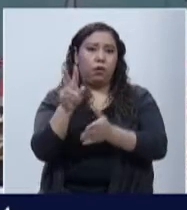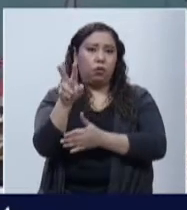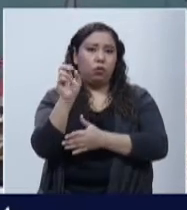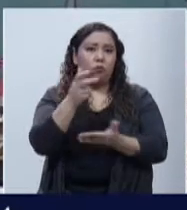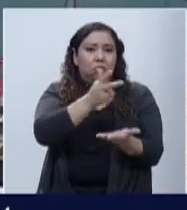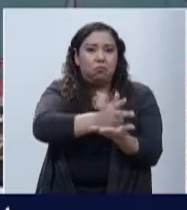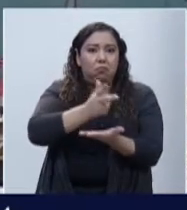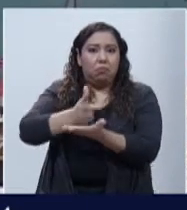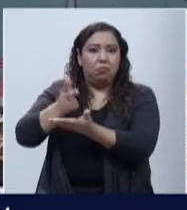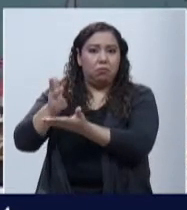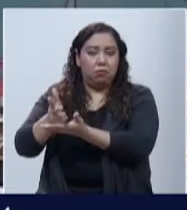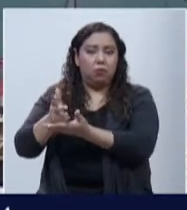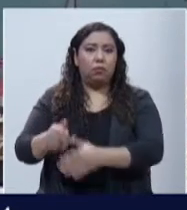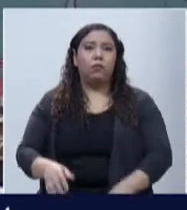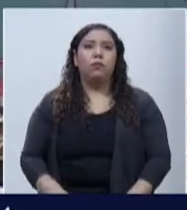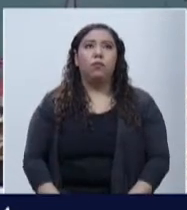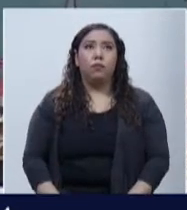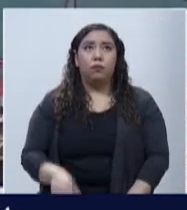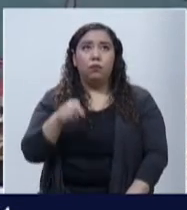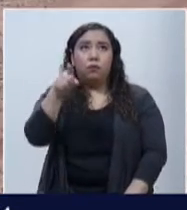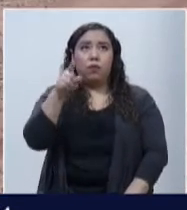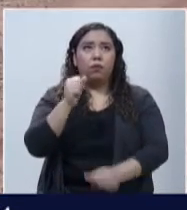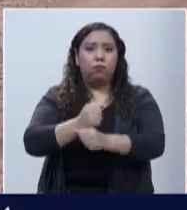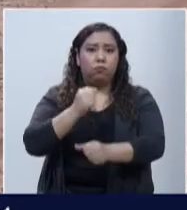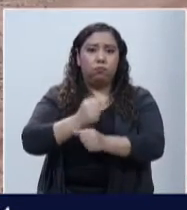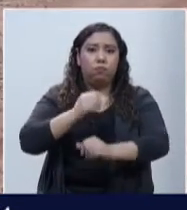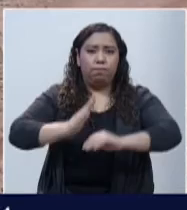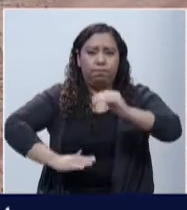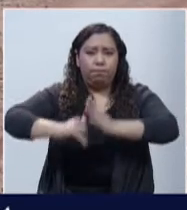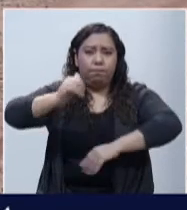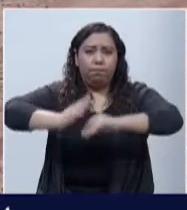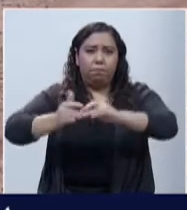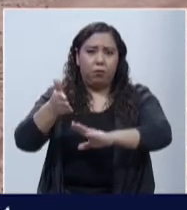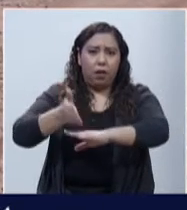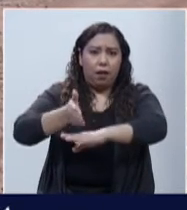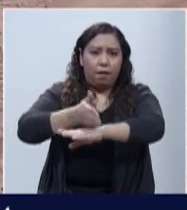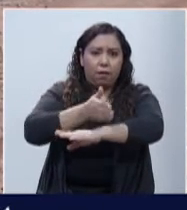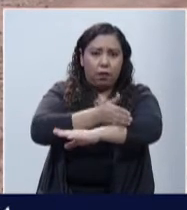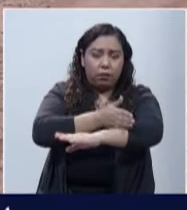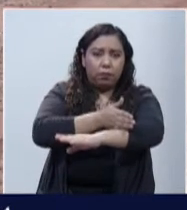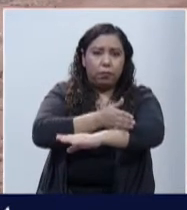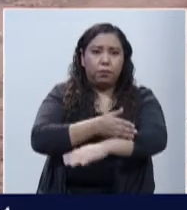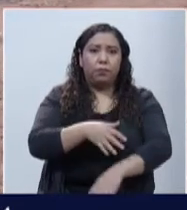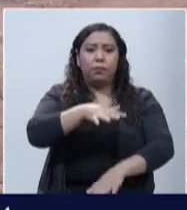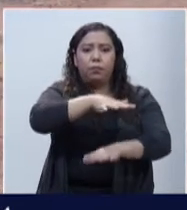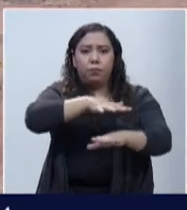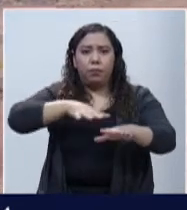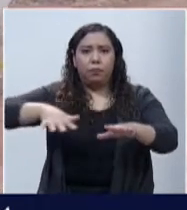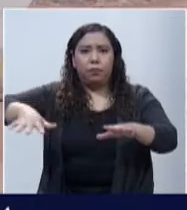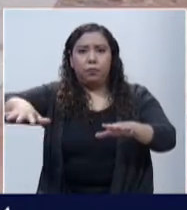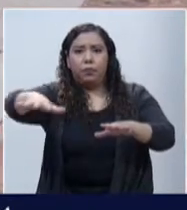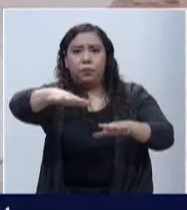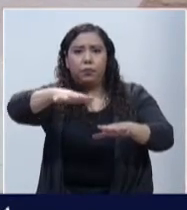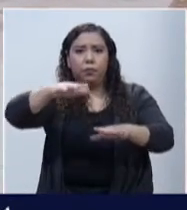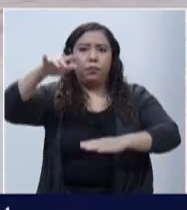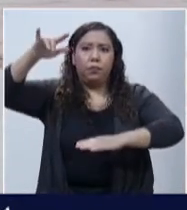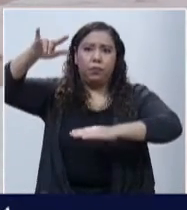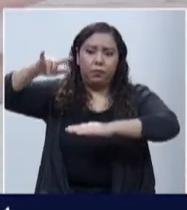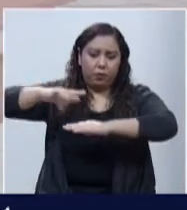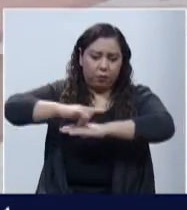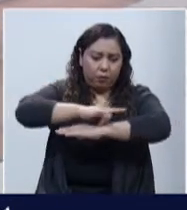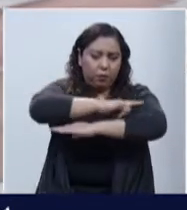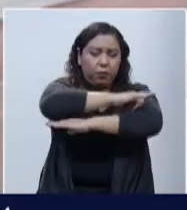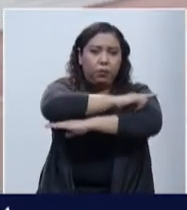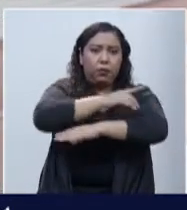los usuarios también se avanza en obras complementarias como la adecuación del campo torre de control estación de bomberos